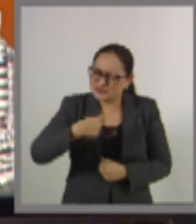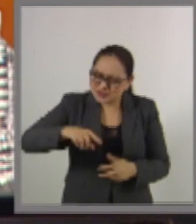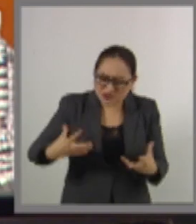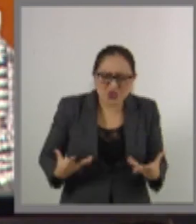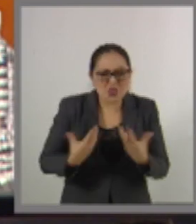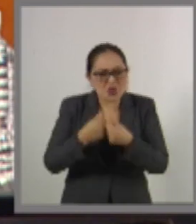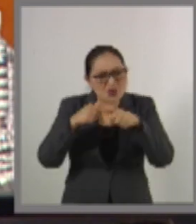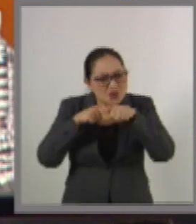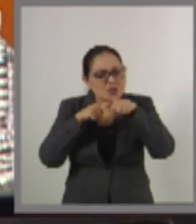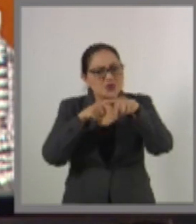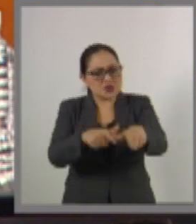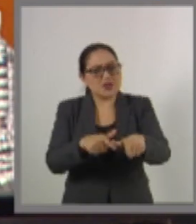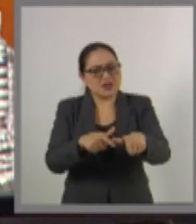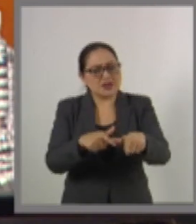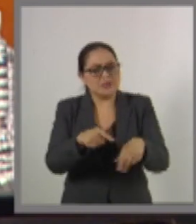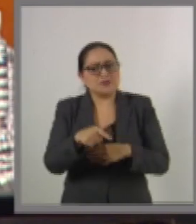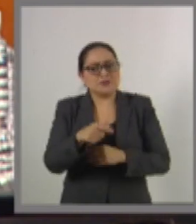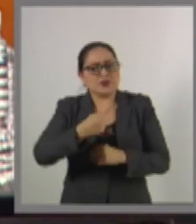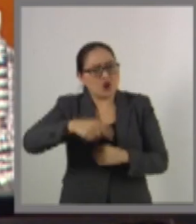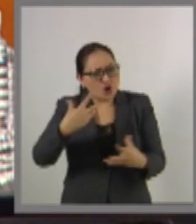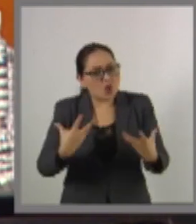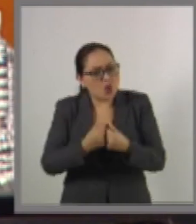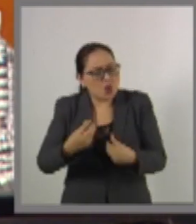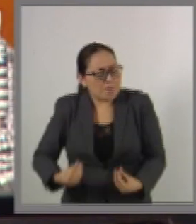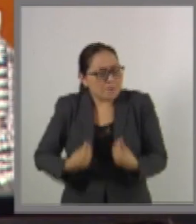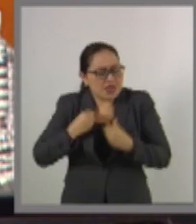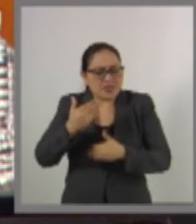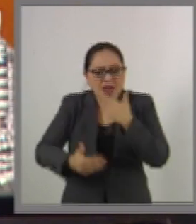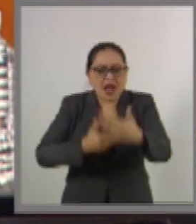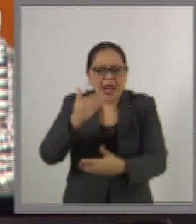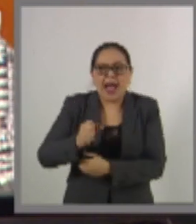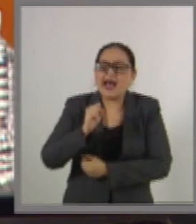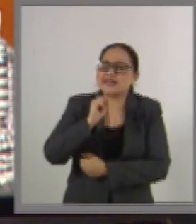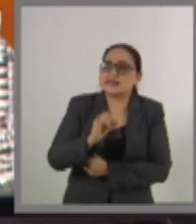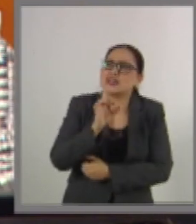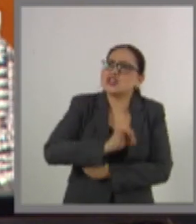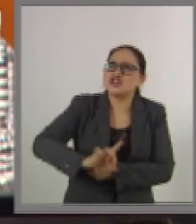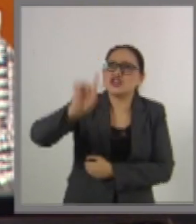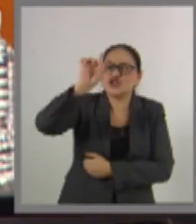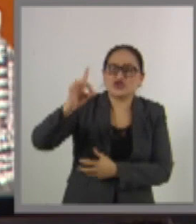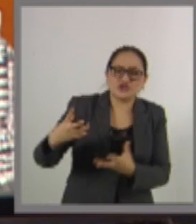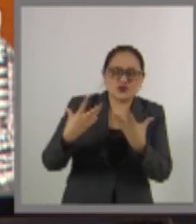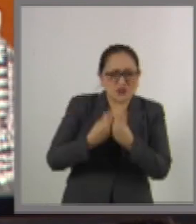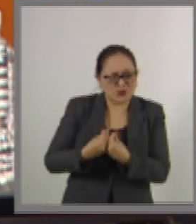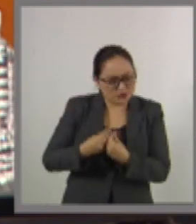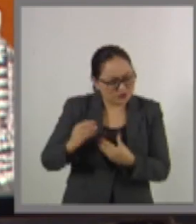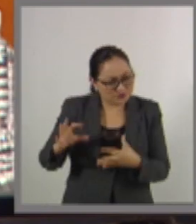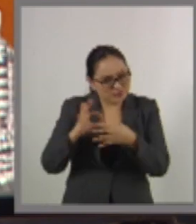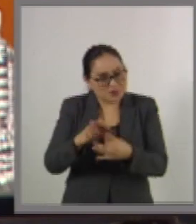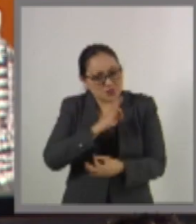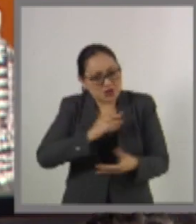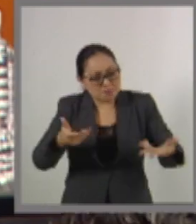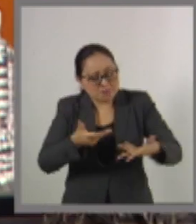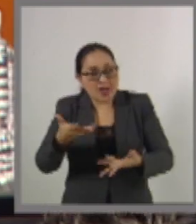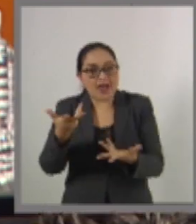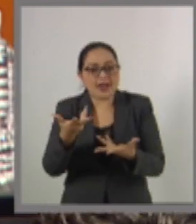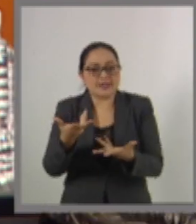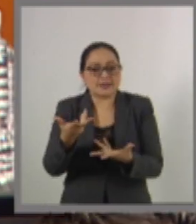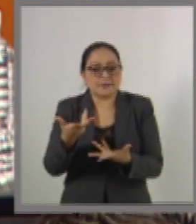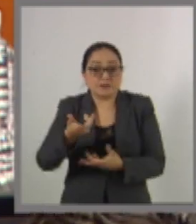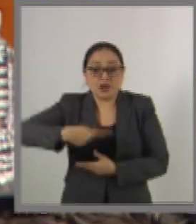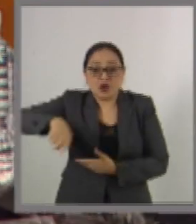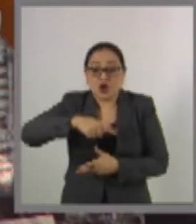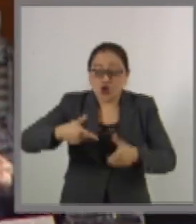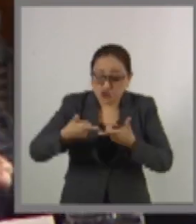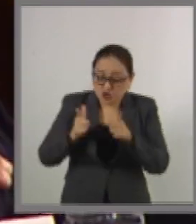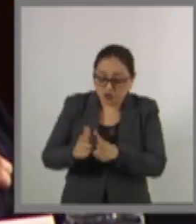juntos. Vamos a seguir juntos en la vida, en lo que Dios nos tenga por aportar y por hacer. Recibe de parte